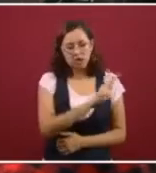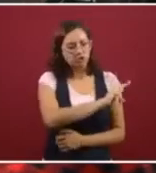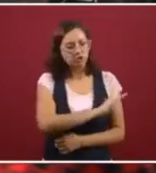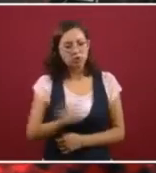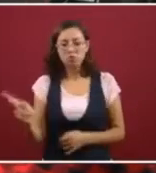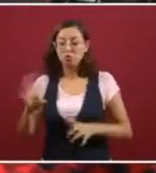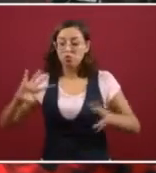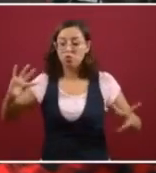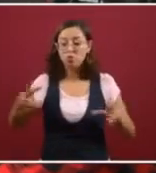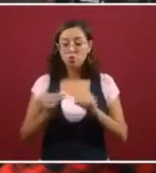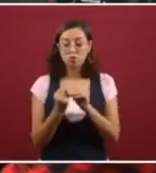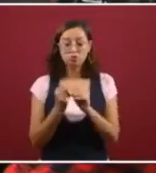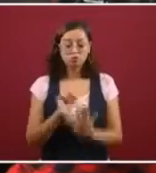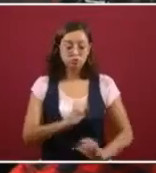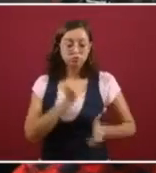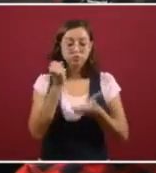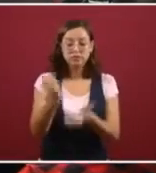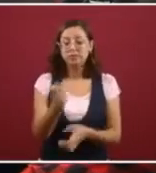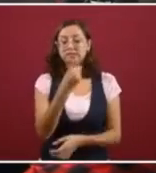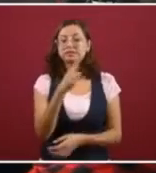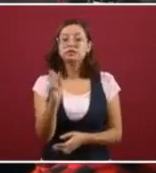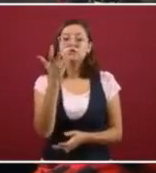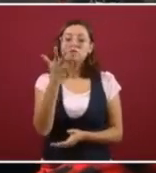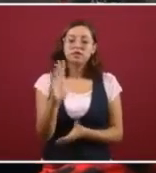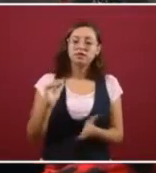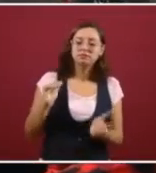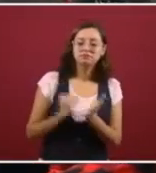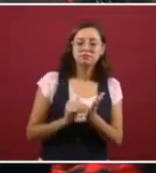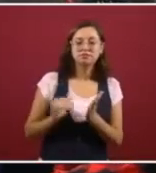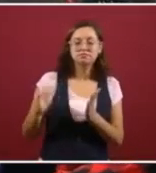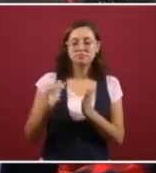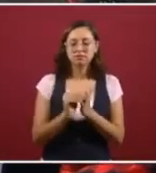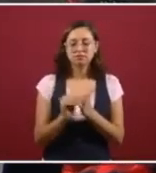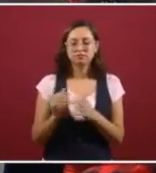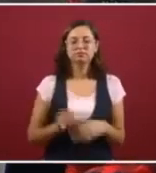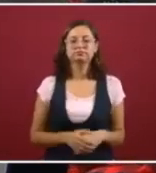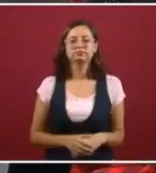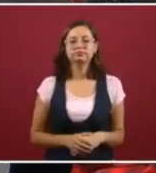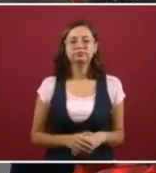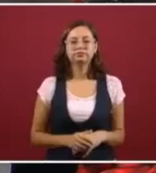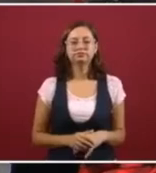empresas que tenían contratos en el aeropuerto de Texcoco, con lo cual, dijo, el